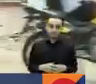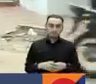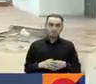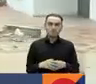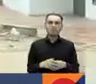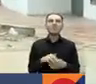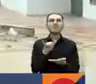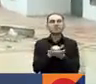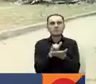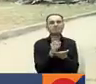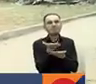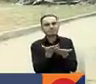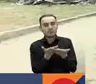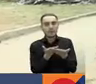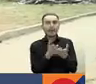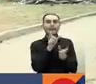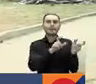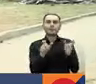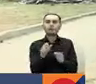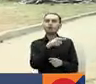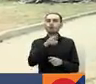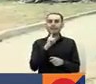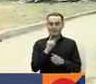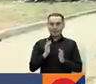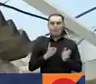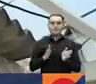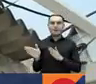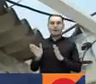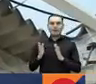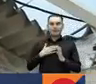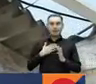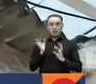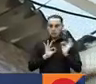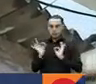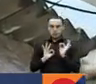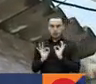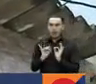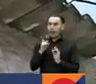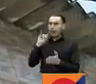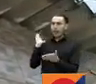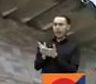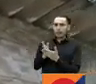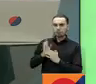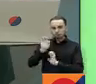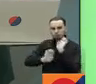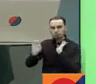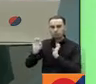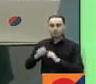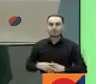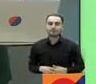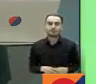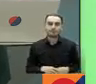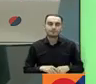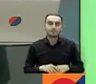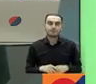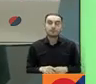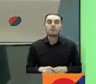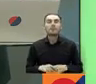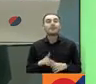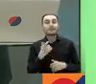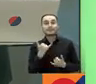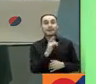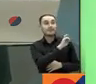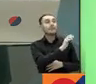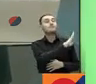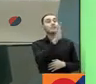les pidieron a los alcaldes que activen sus planes de contingencia para evitar emergencias. Y de Barranquilla pasamos